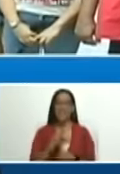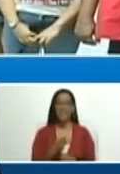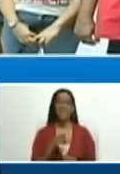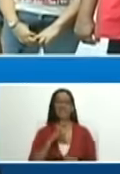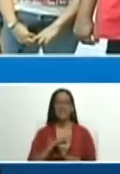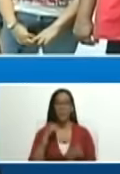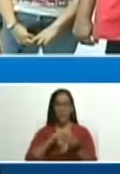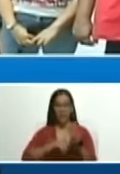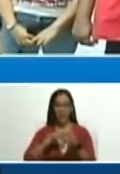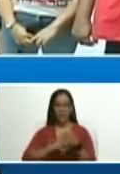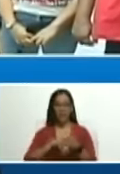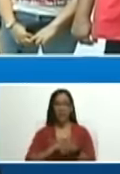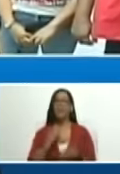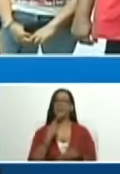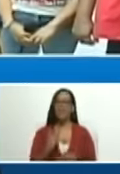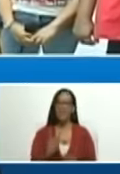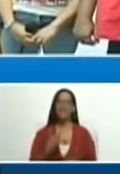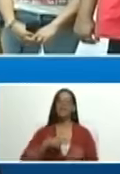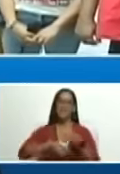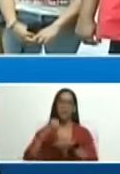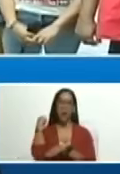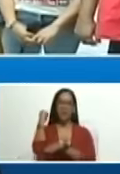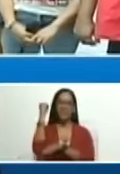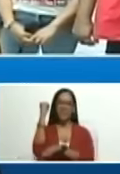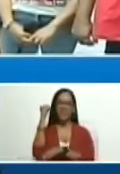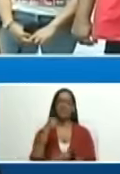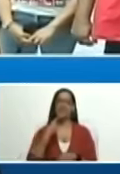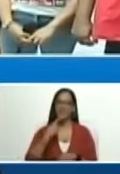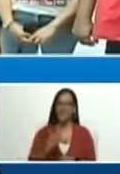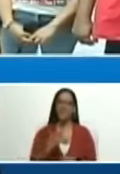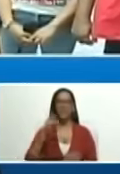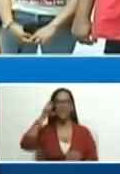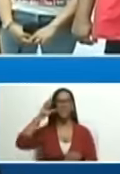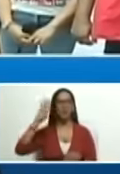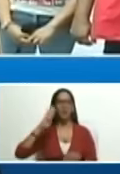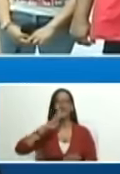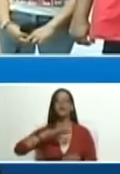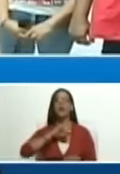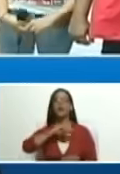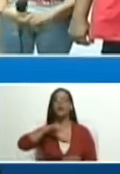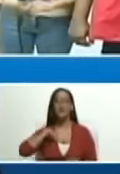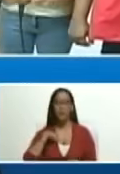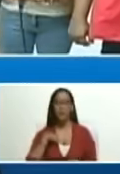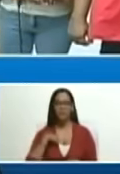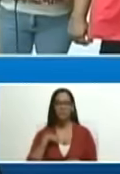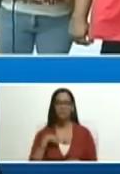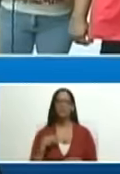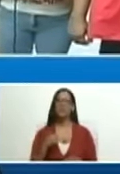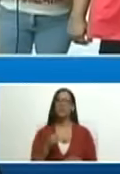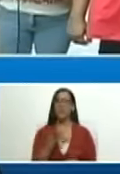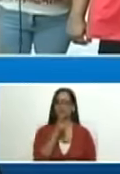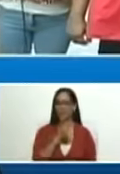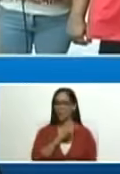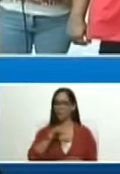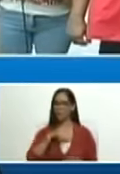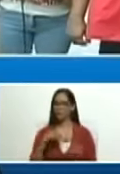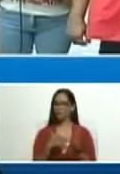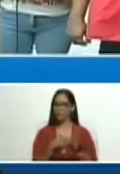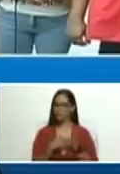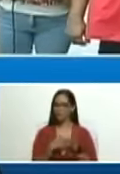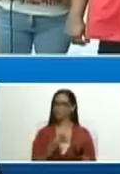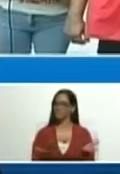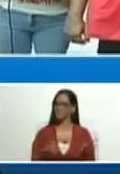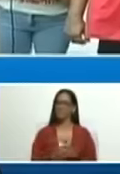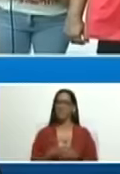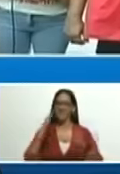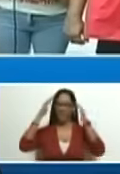estamos en la lucha, dígale que vamos a vencer, dígale que Dios está con nosotros y que quién contra nosotros. Mi